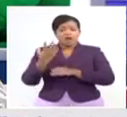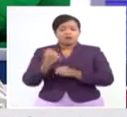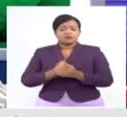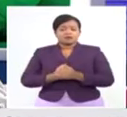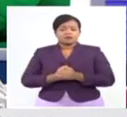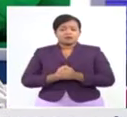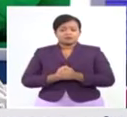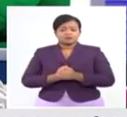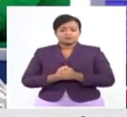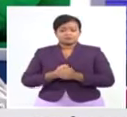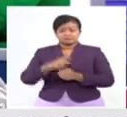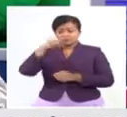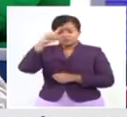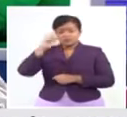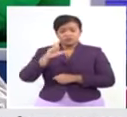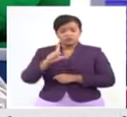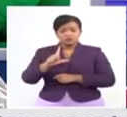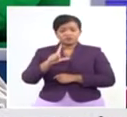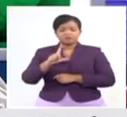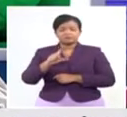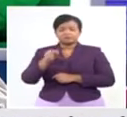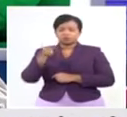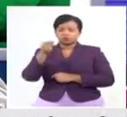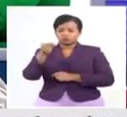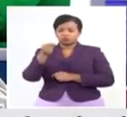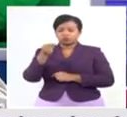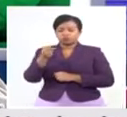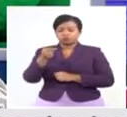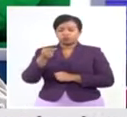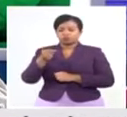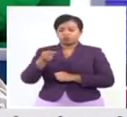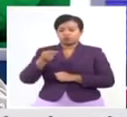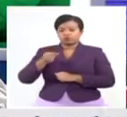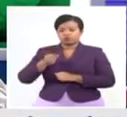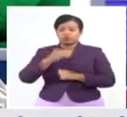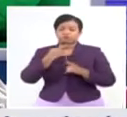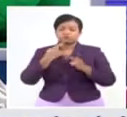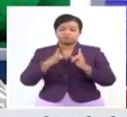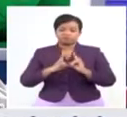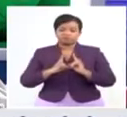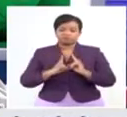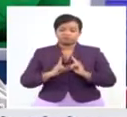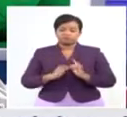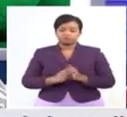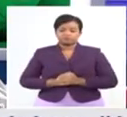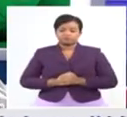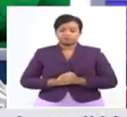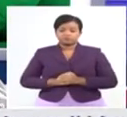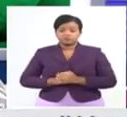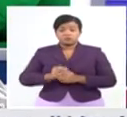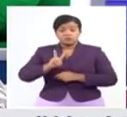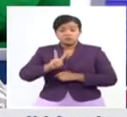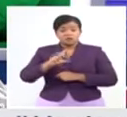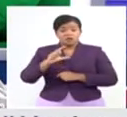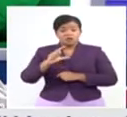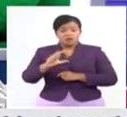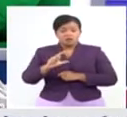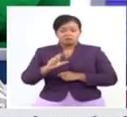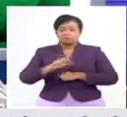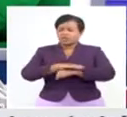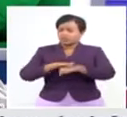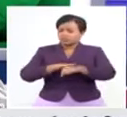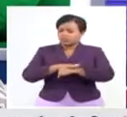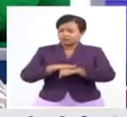San Luis, fallece una persona de cada uno de estos municipios. En Villa Clara, en